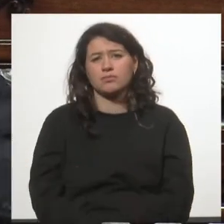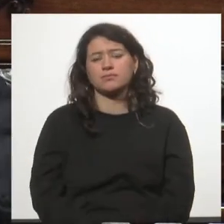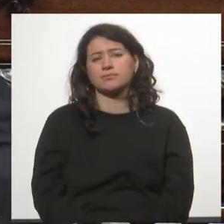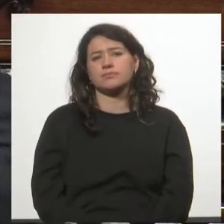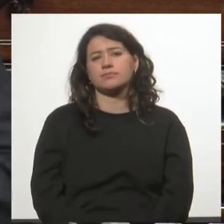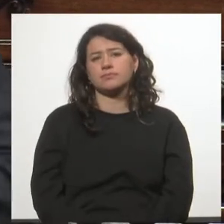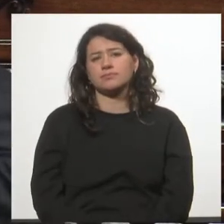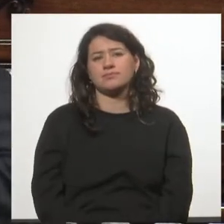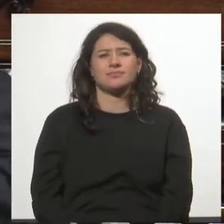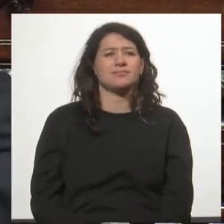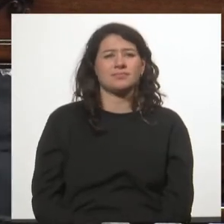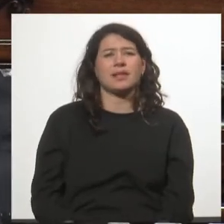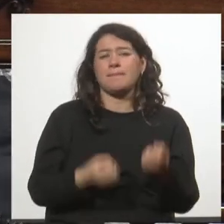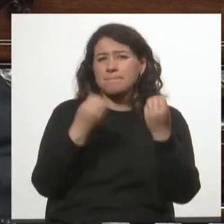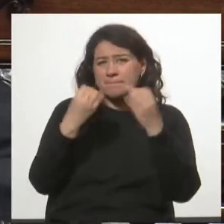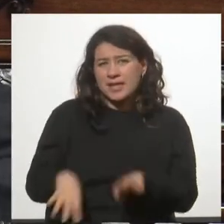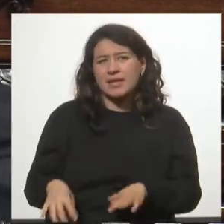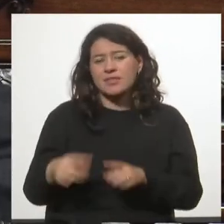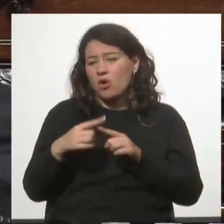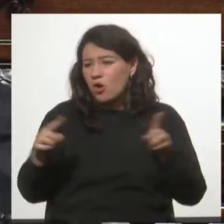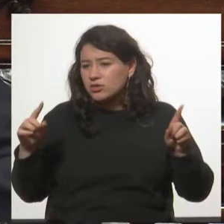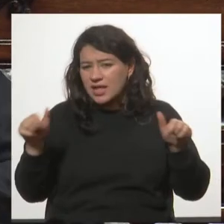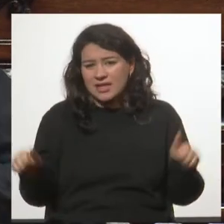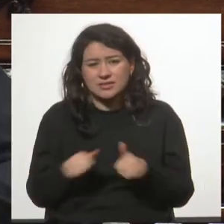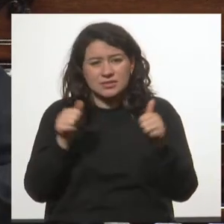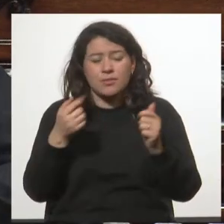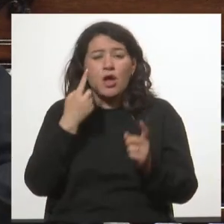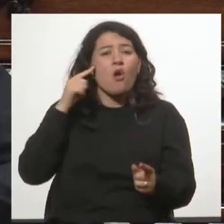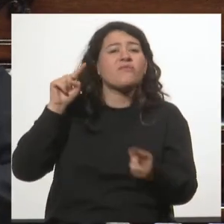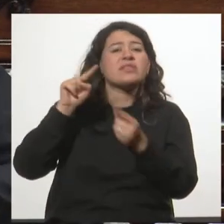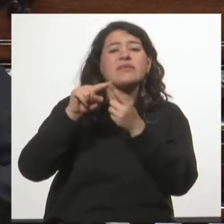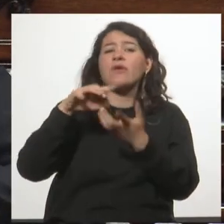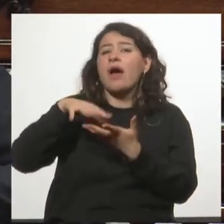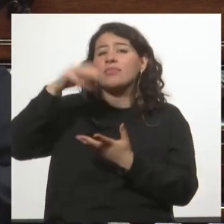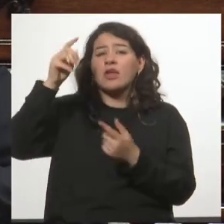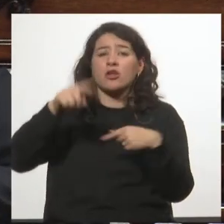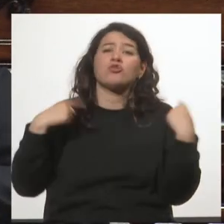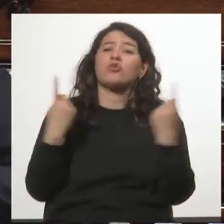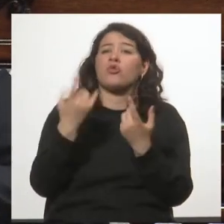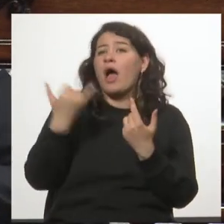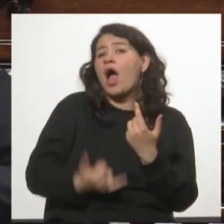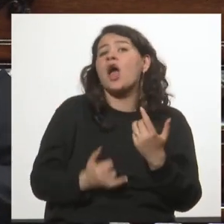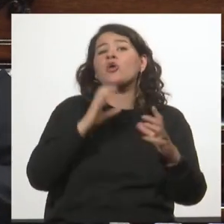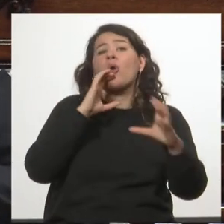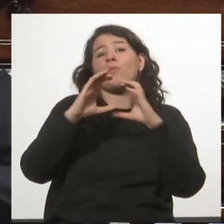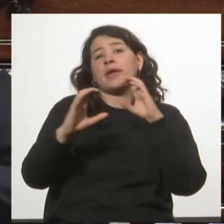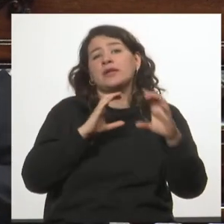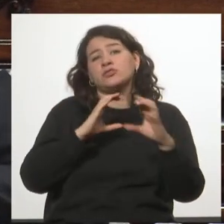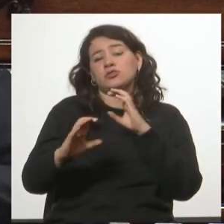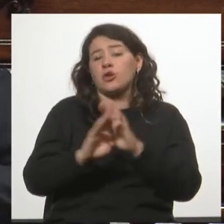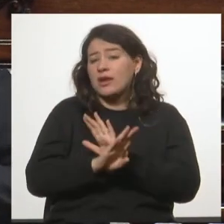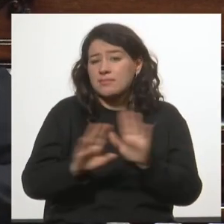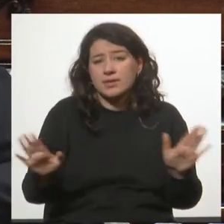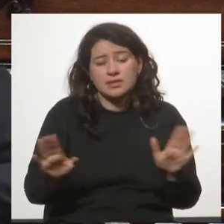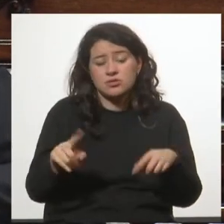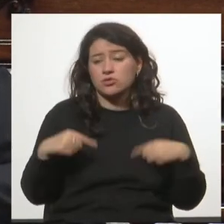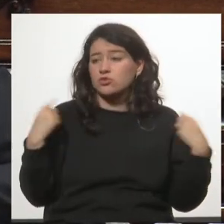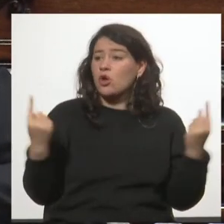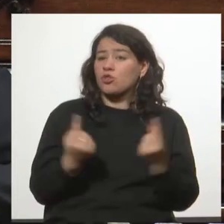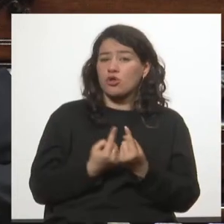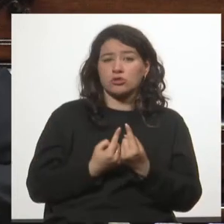se dejan de hacer otras cosas porque el cometido ante el que todos estemos comunicados y que todos